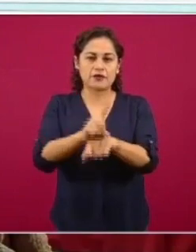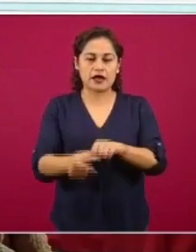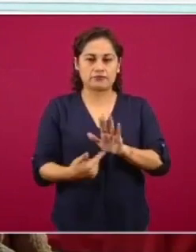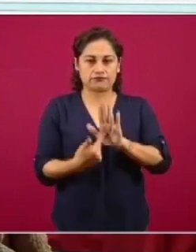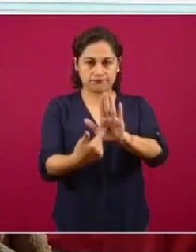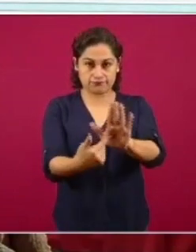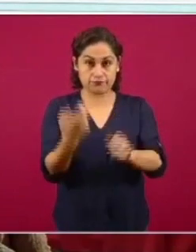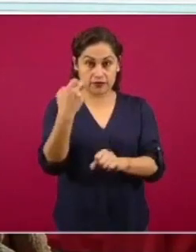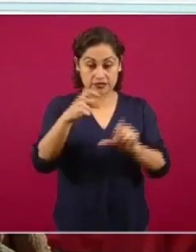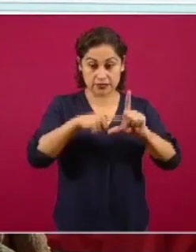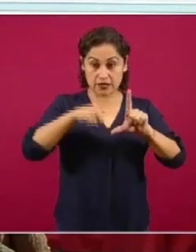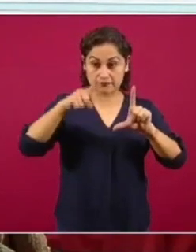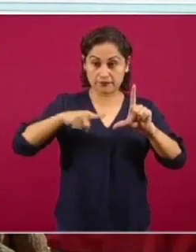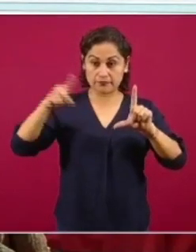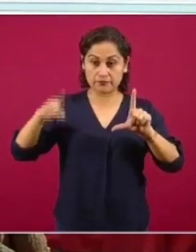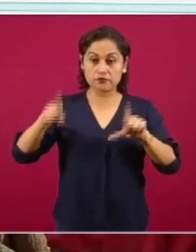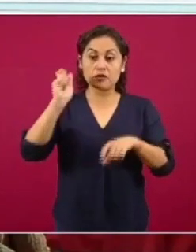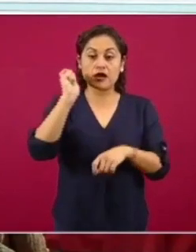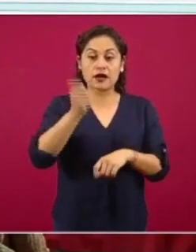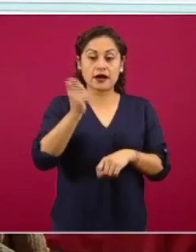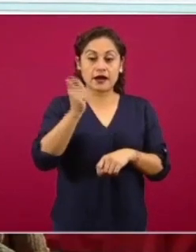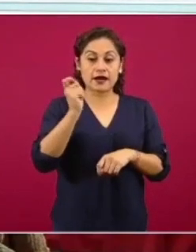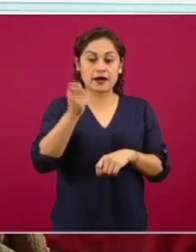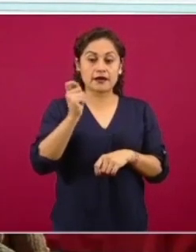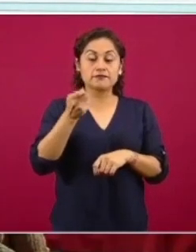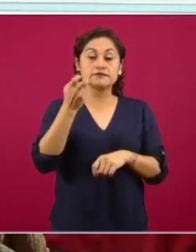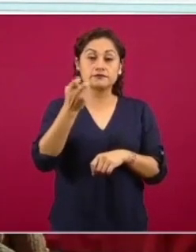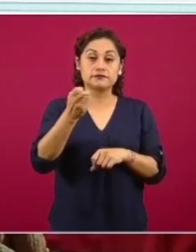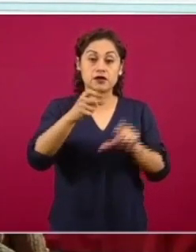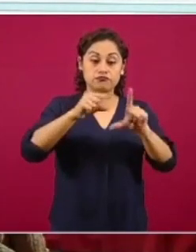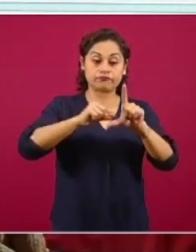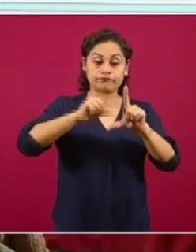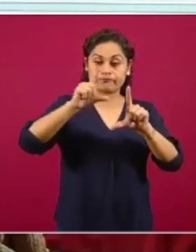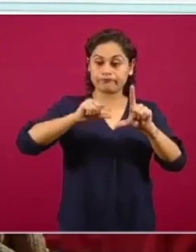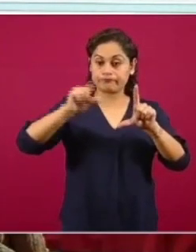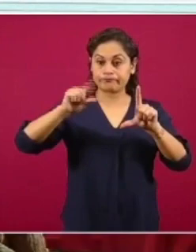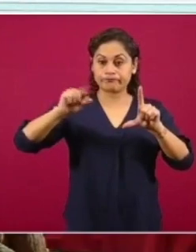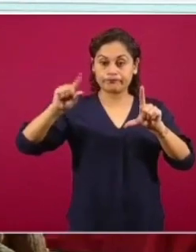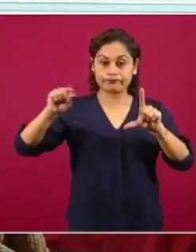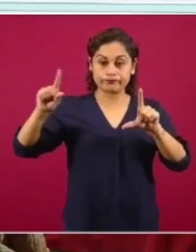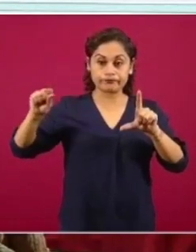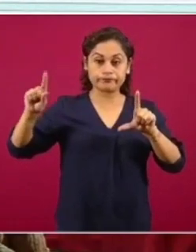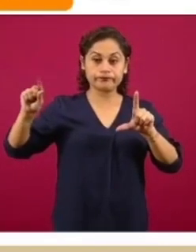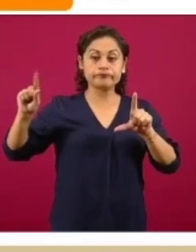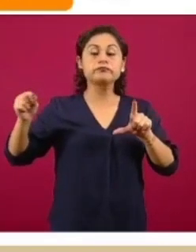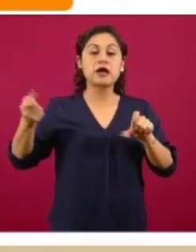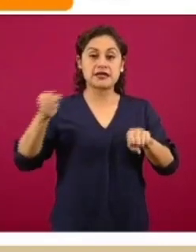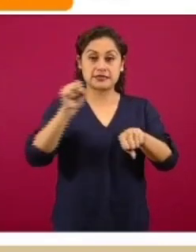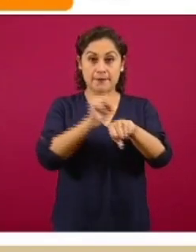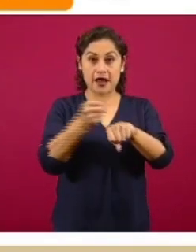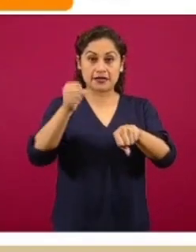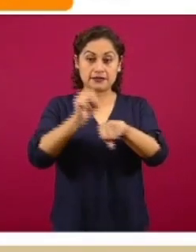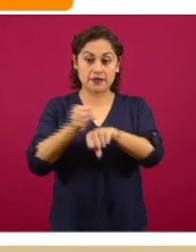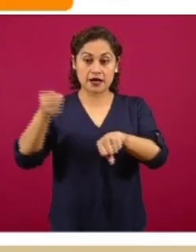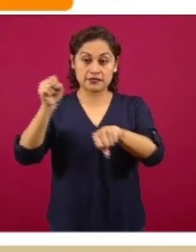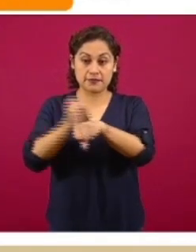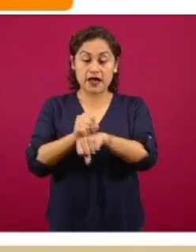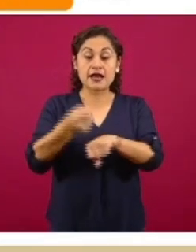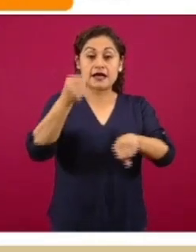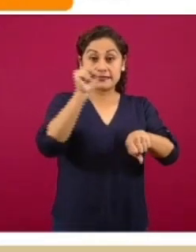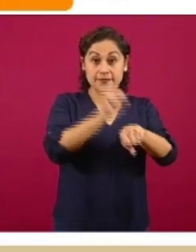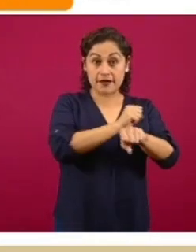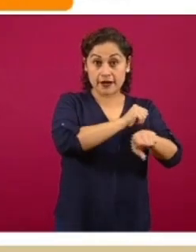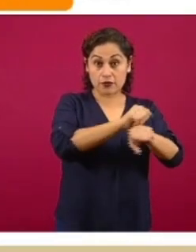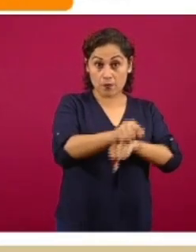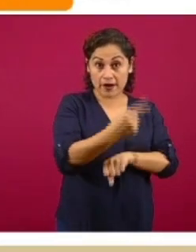una gráfica que se presenta en forma de barras. Cada barra representa una semana y vamos desde la semana 1